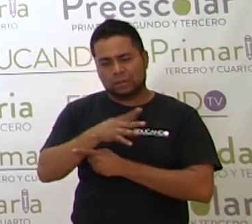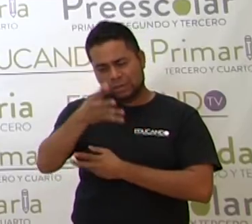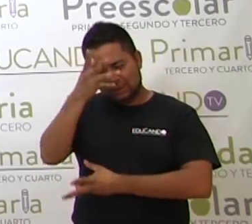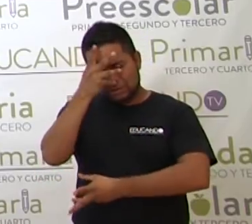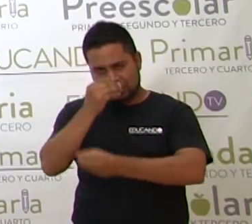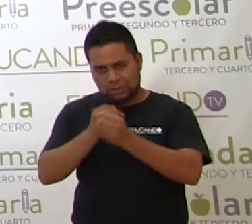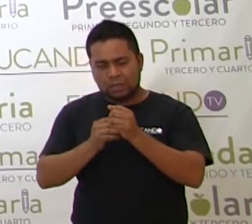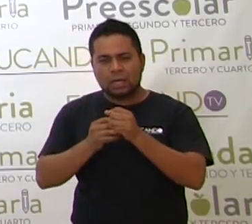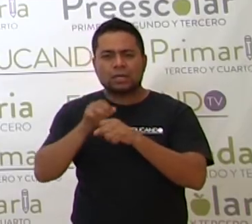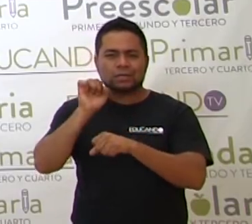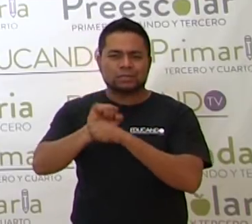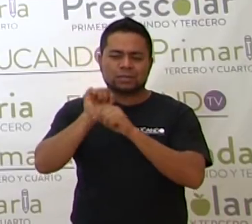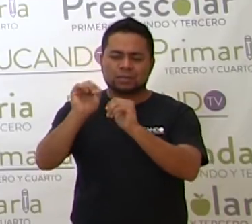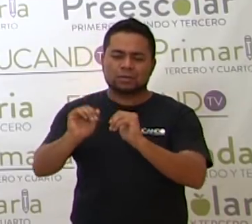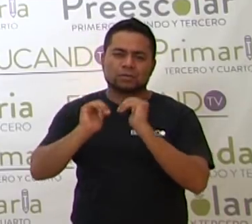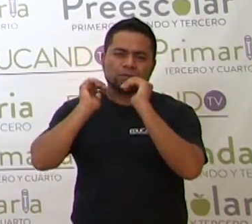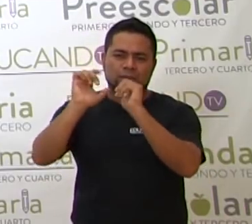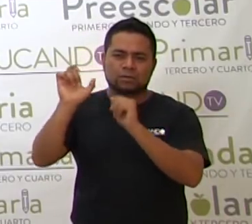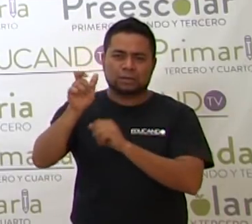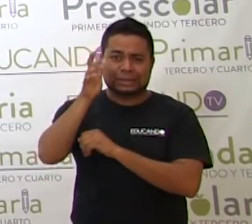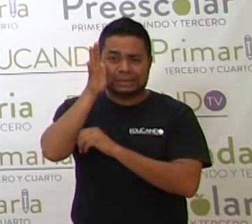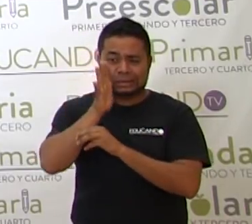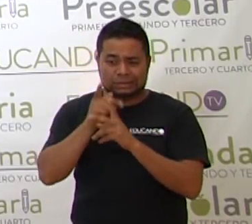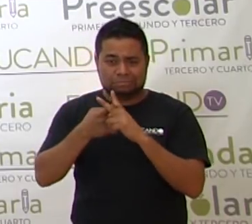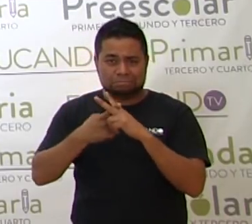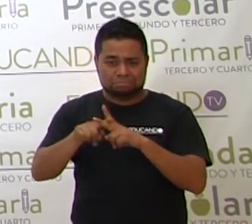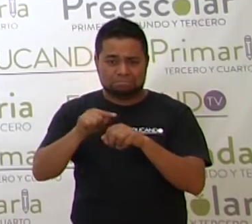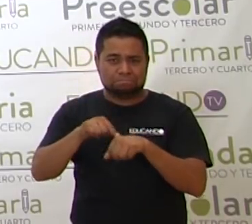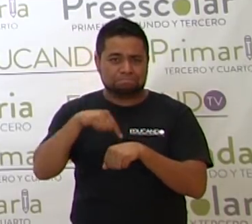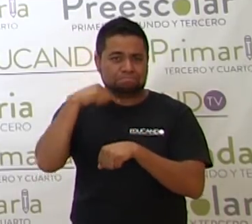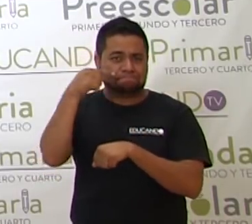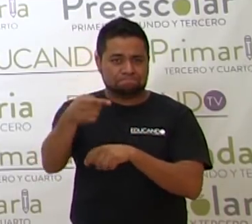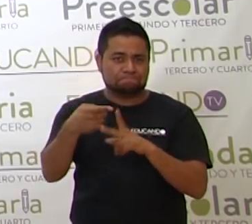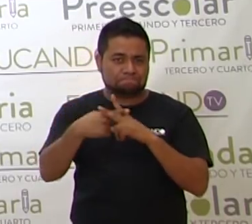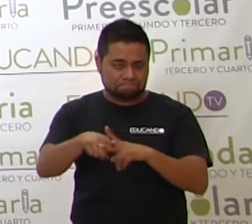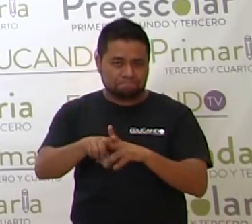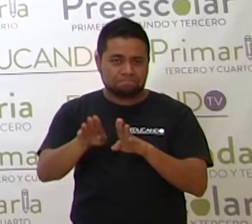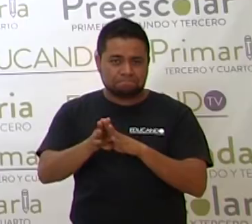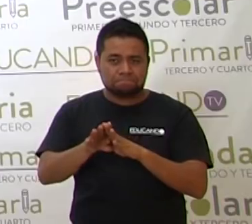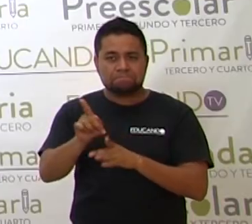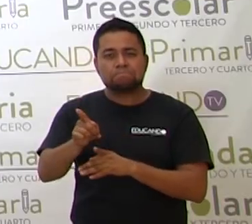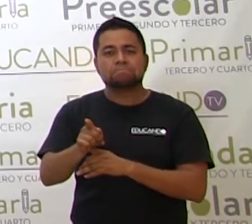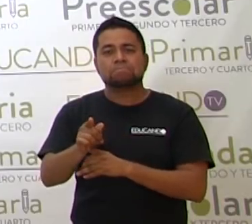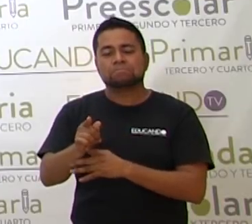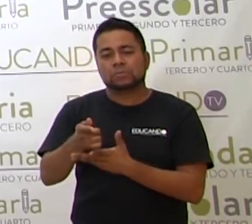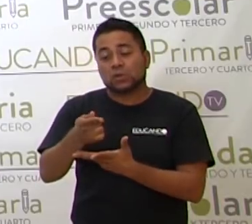educación secundaria, que estás muy próximo a poder irte si eres niño